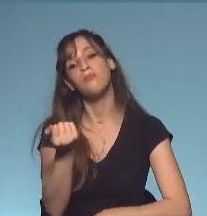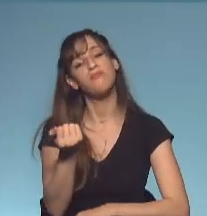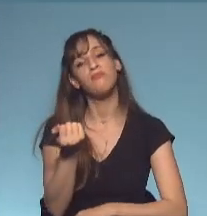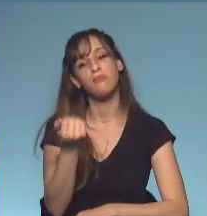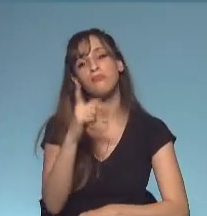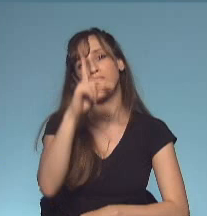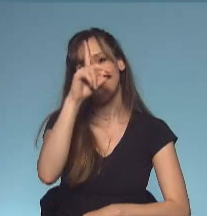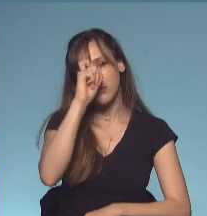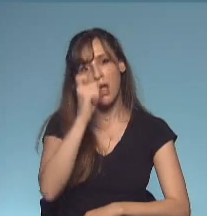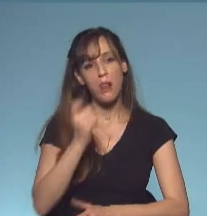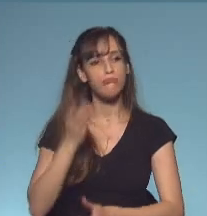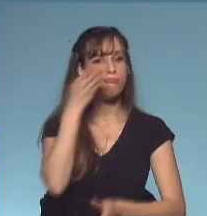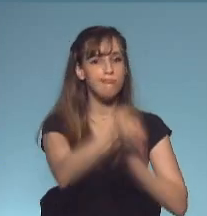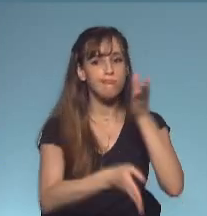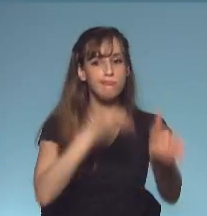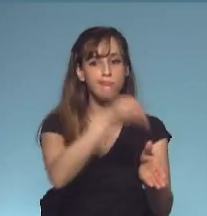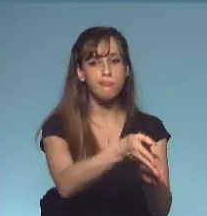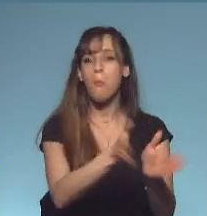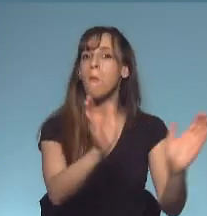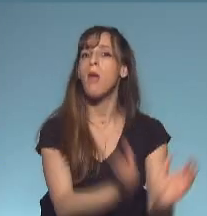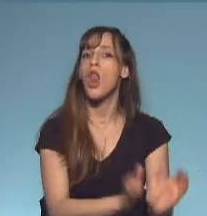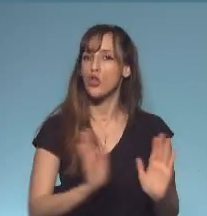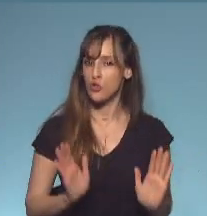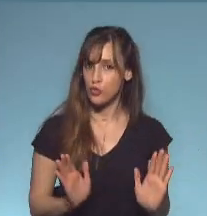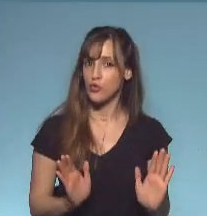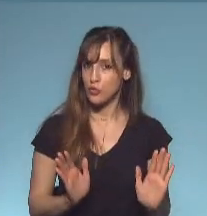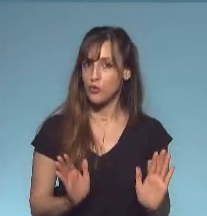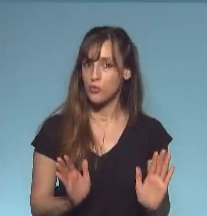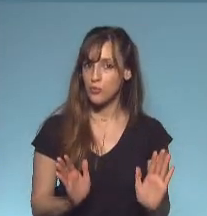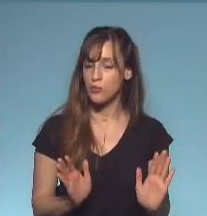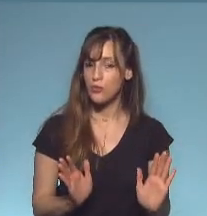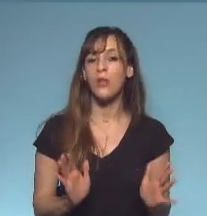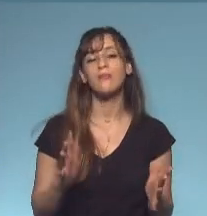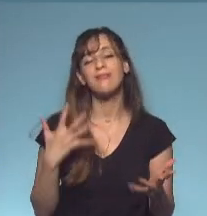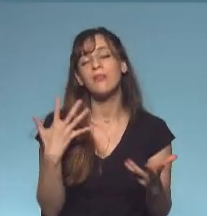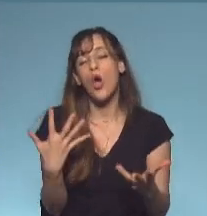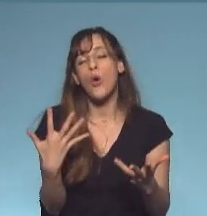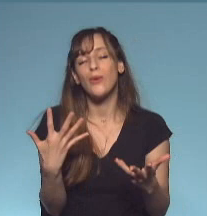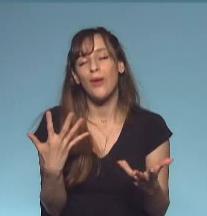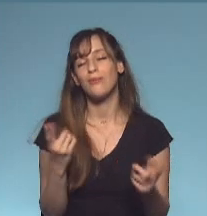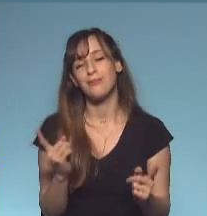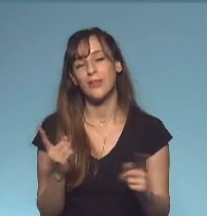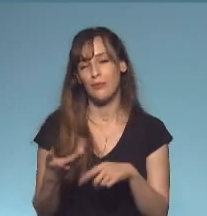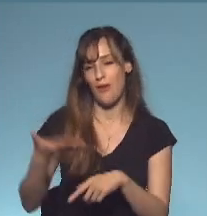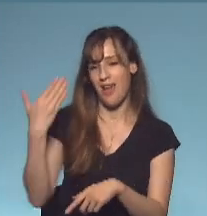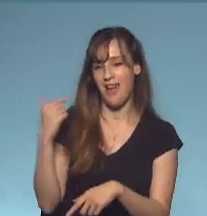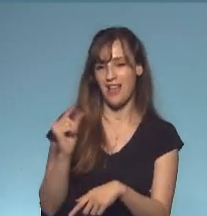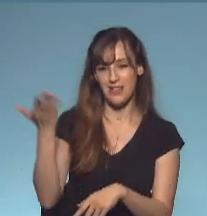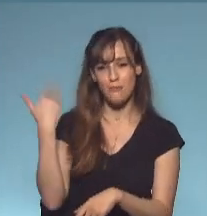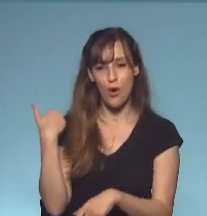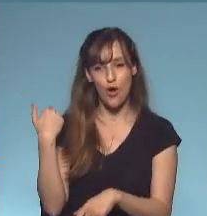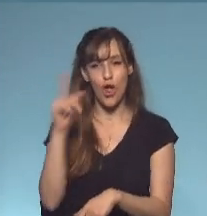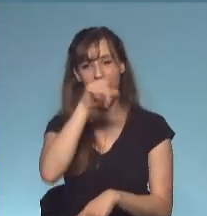sanitarios que aquellos que no tienen la vacuna. Por supuesto que, como publicó Nación hace unos días, esto